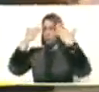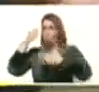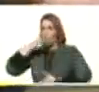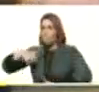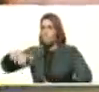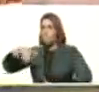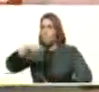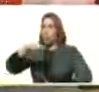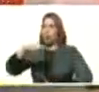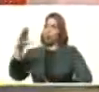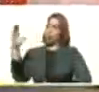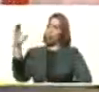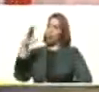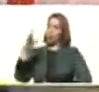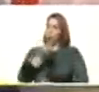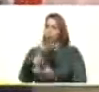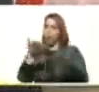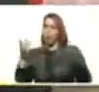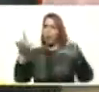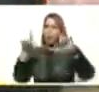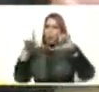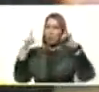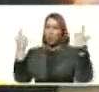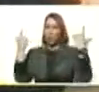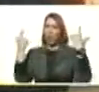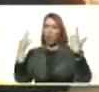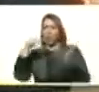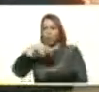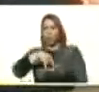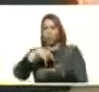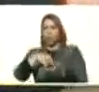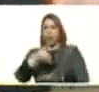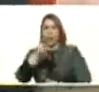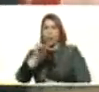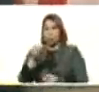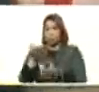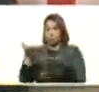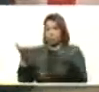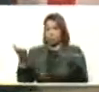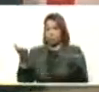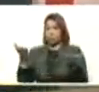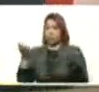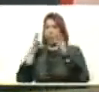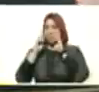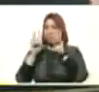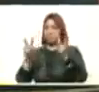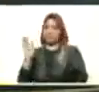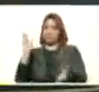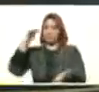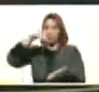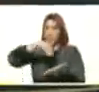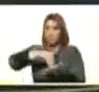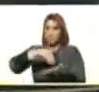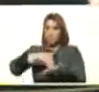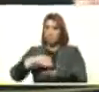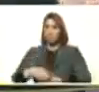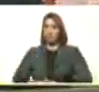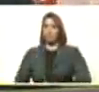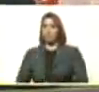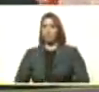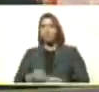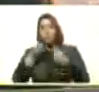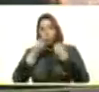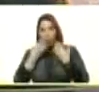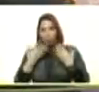pueblo de Caracas, de La Guaira, Carabobo, que están aquí presentes, Aragua.